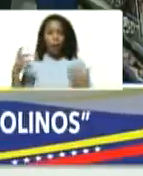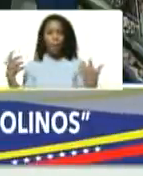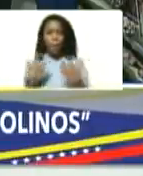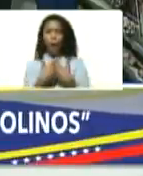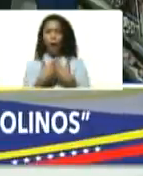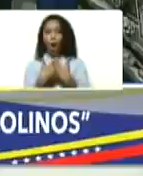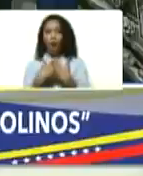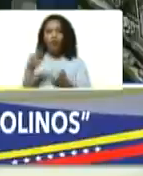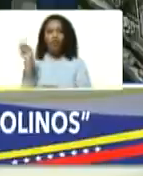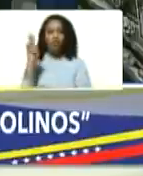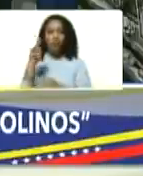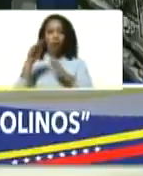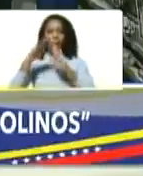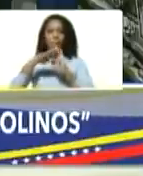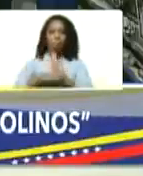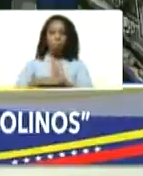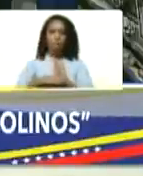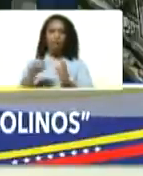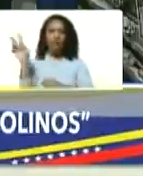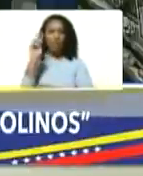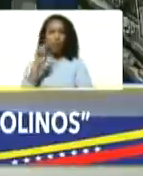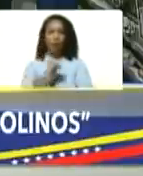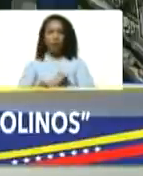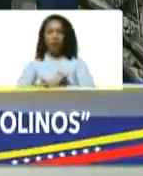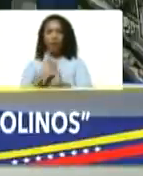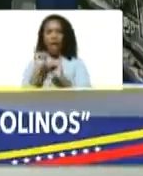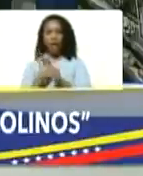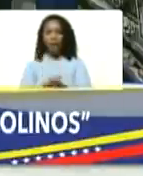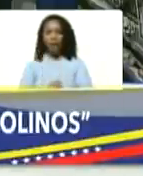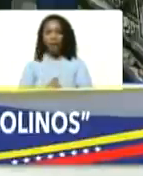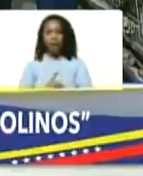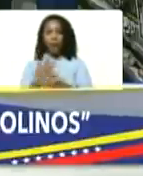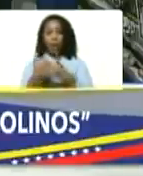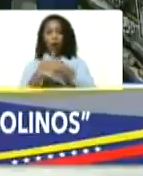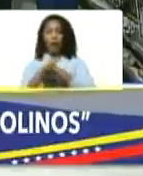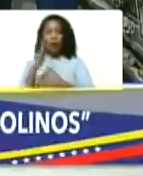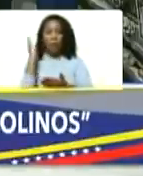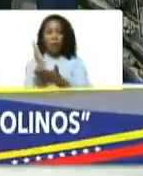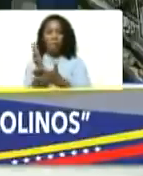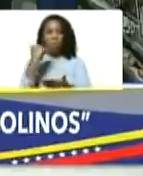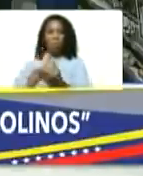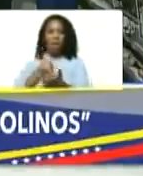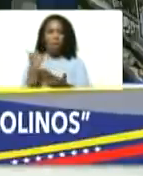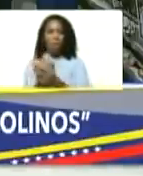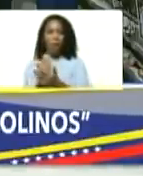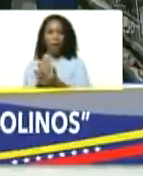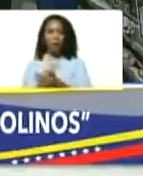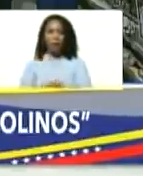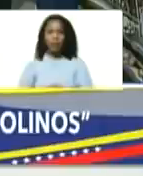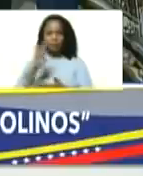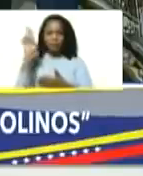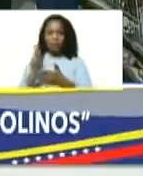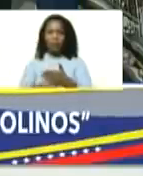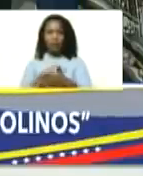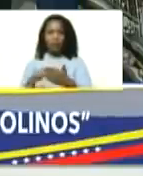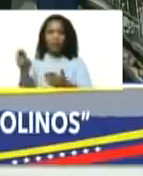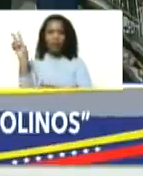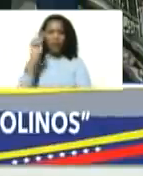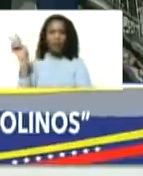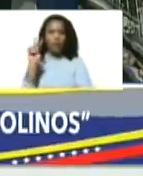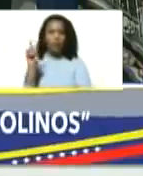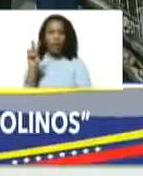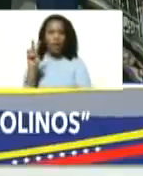que venezuela hace un día que venezuela se acababa y nos iban a picar en cuatro pedazos para eliminar venezuela y eliminar